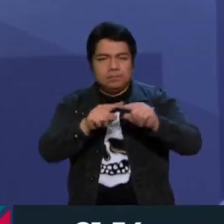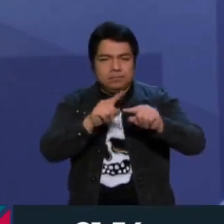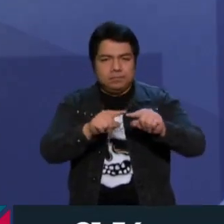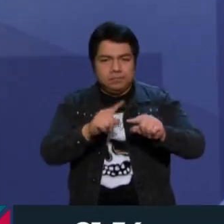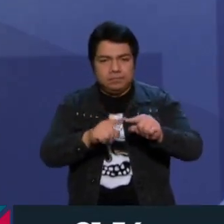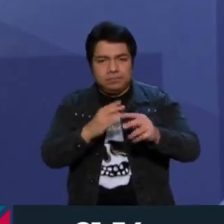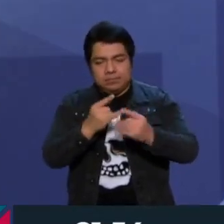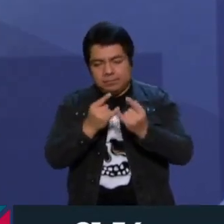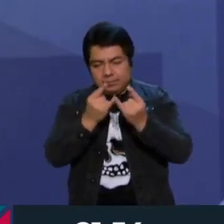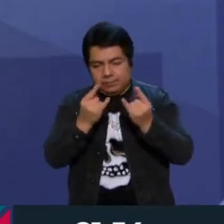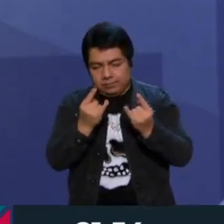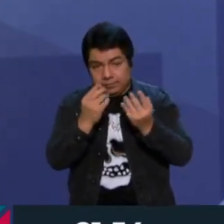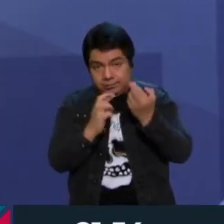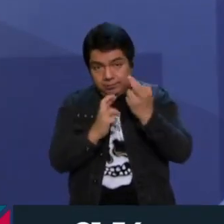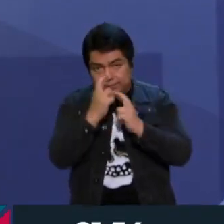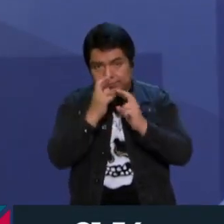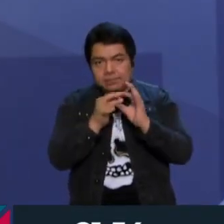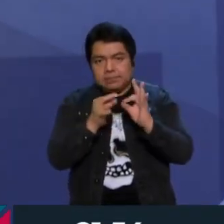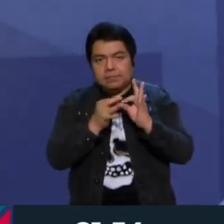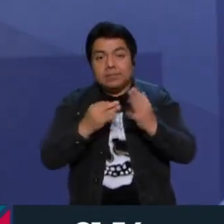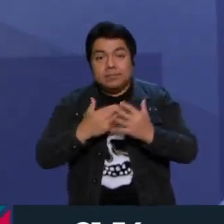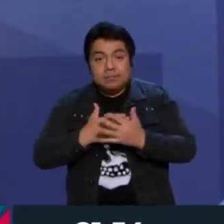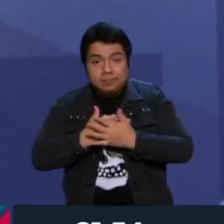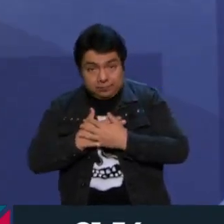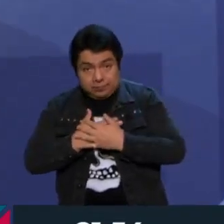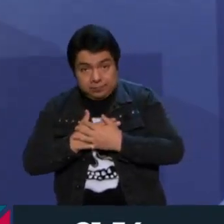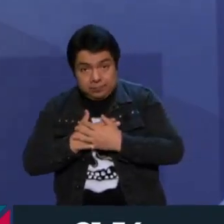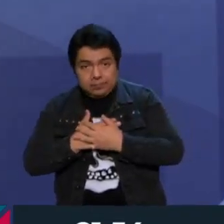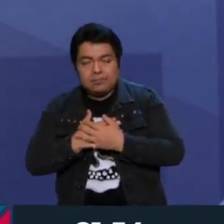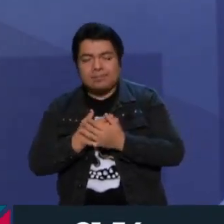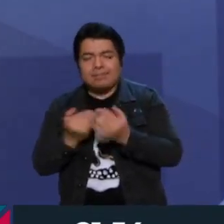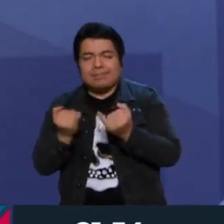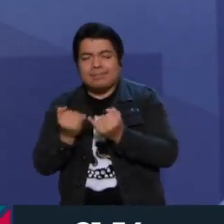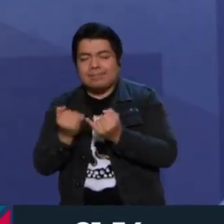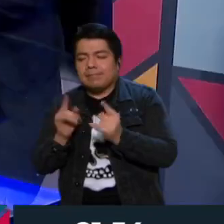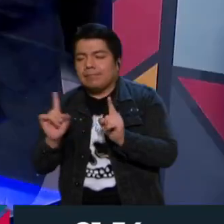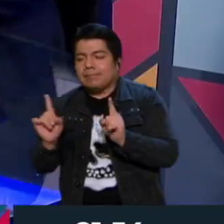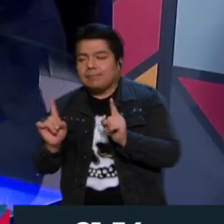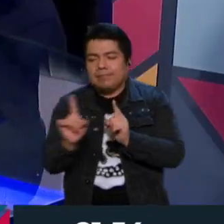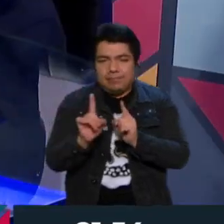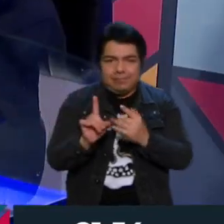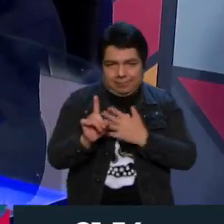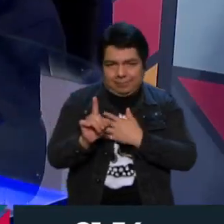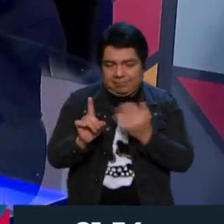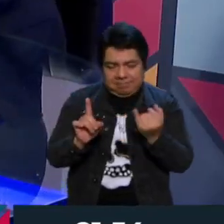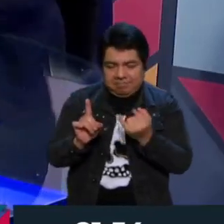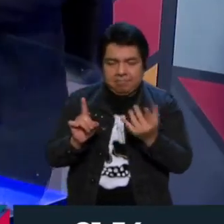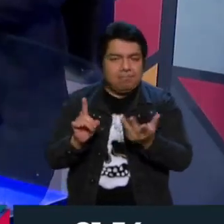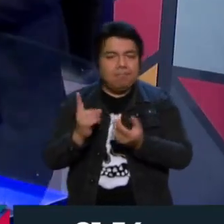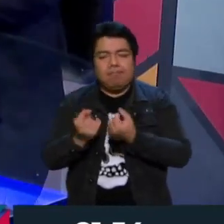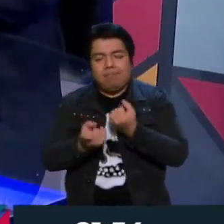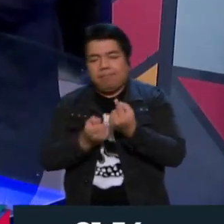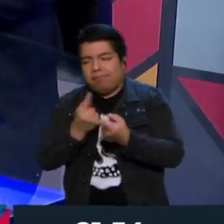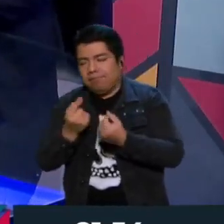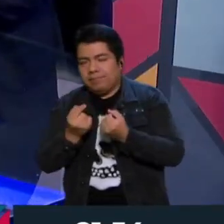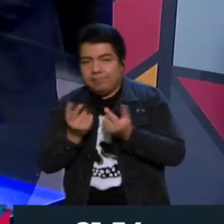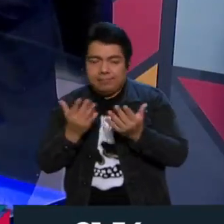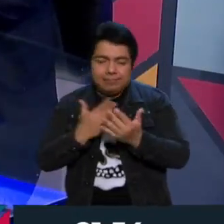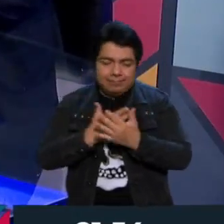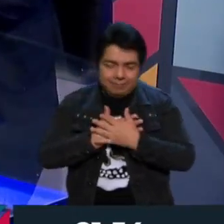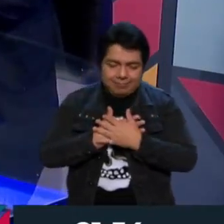de la historia, y a mí me toca hacer allí una aparición en donde, pues la verdad